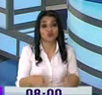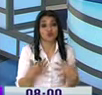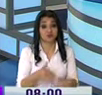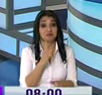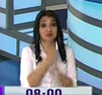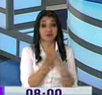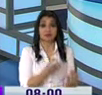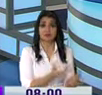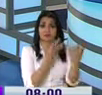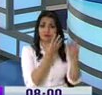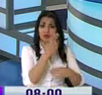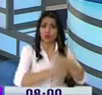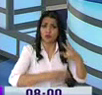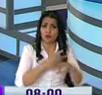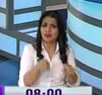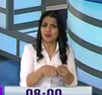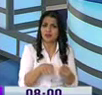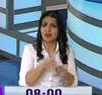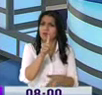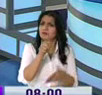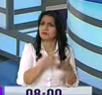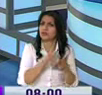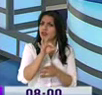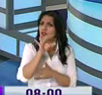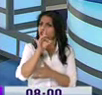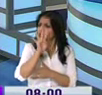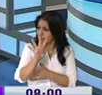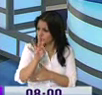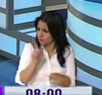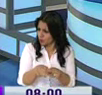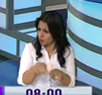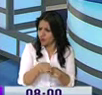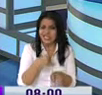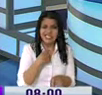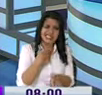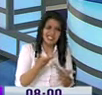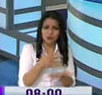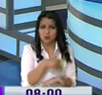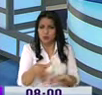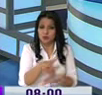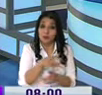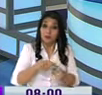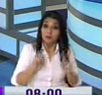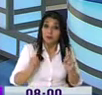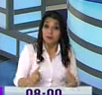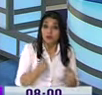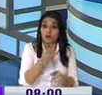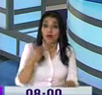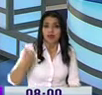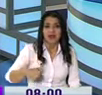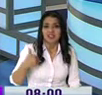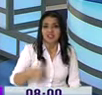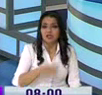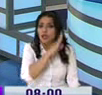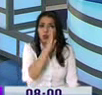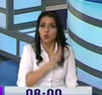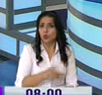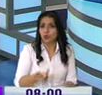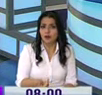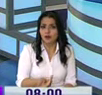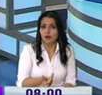del mundial como en el 84, ¿no? 84. No estoy seguro de ese dato, pero Argentina no ha faltado a ninguna